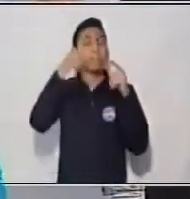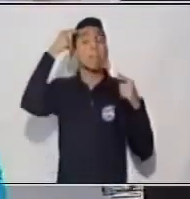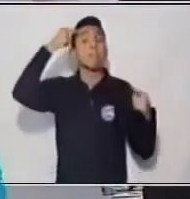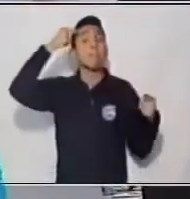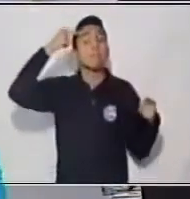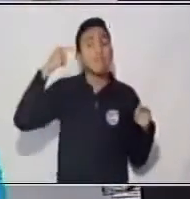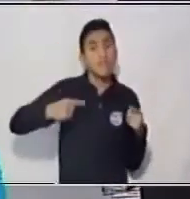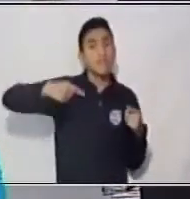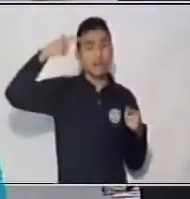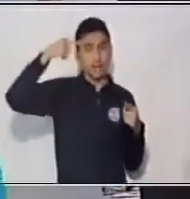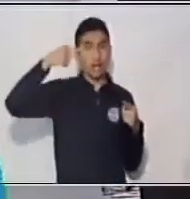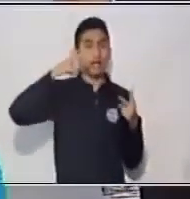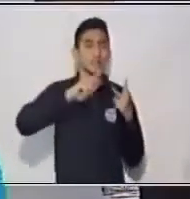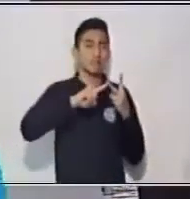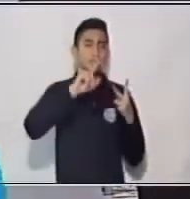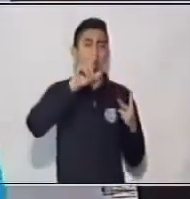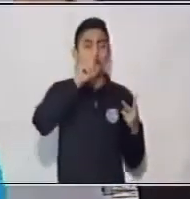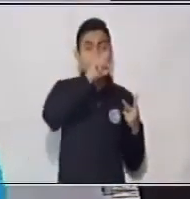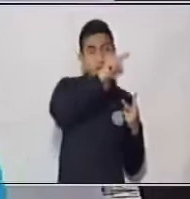días,